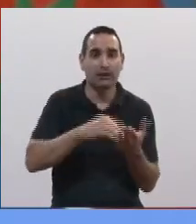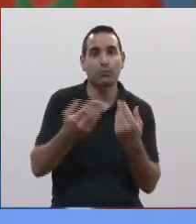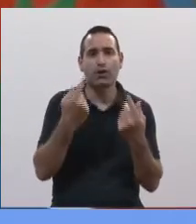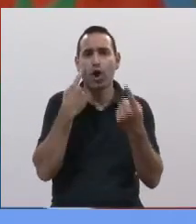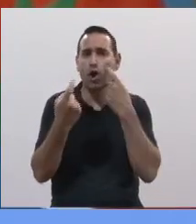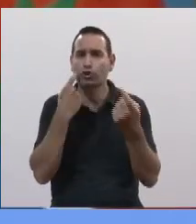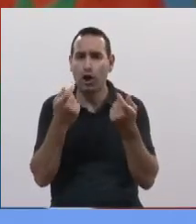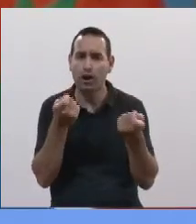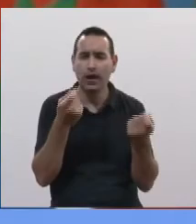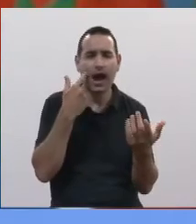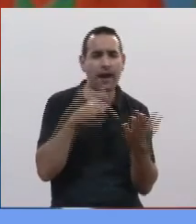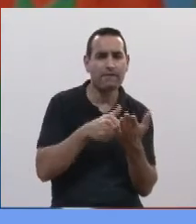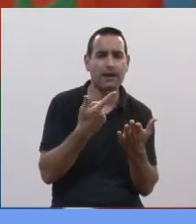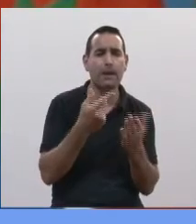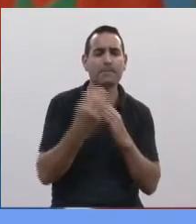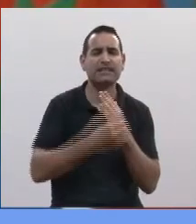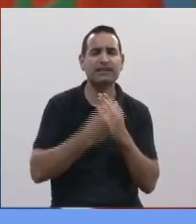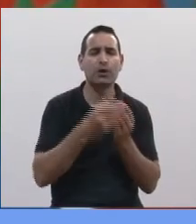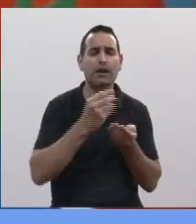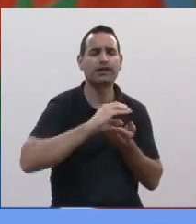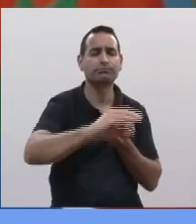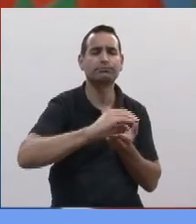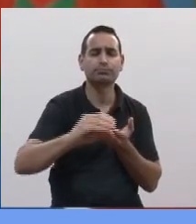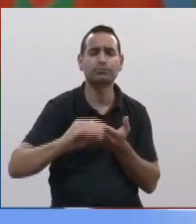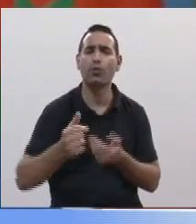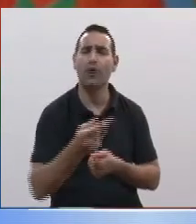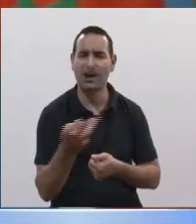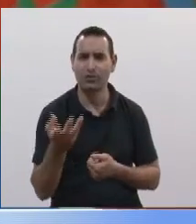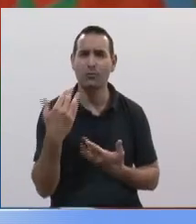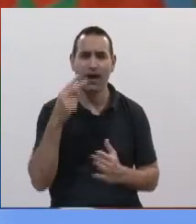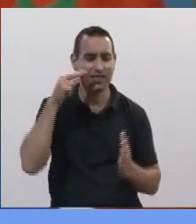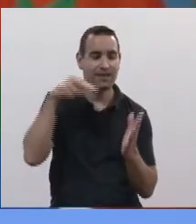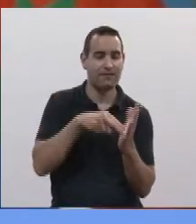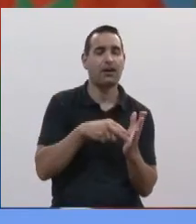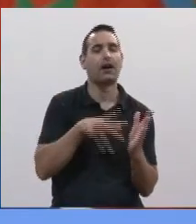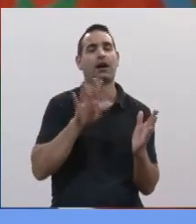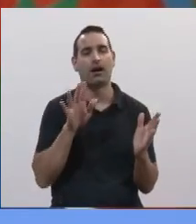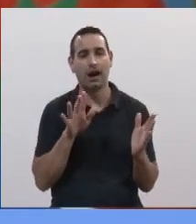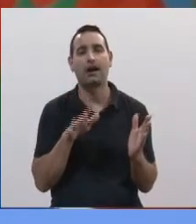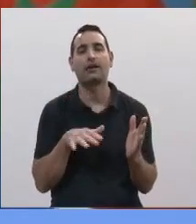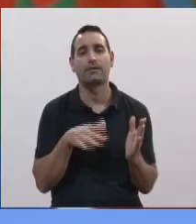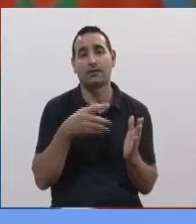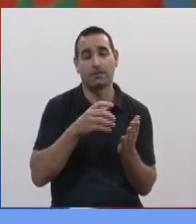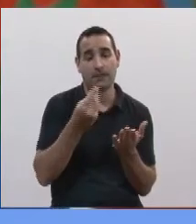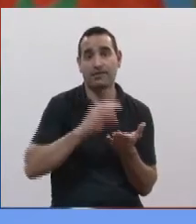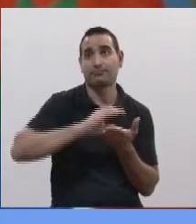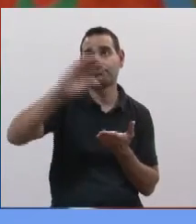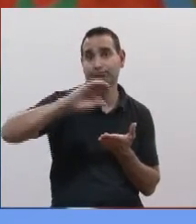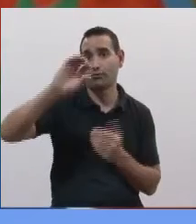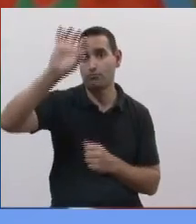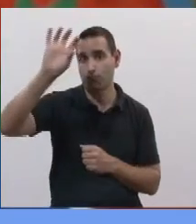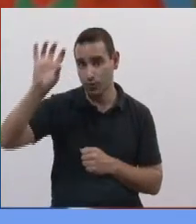se asigna a cada uno de los ministerios, controlar si esos recursos, después que llegan a las provincias, se